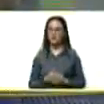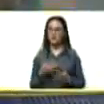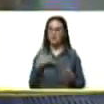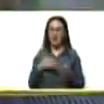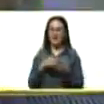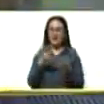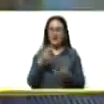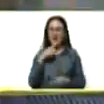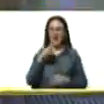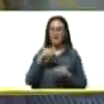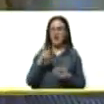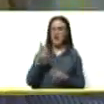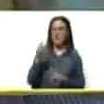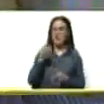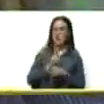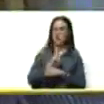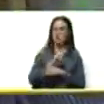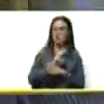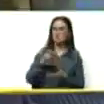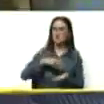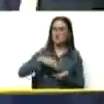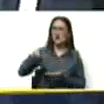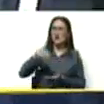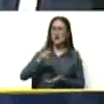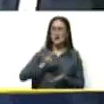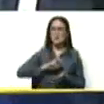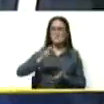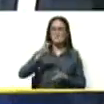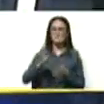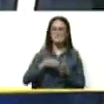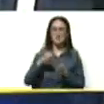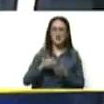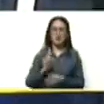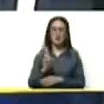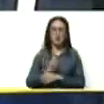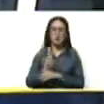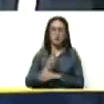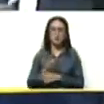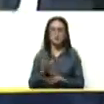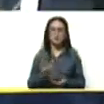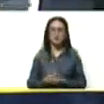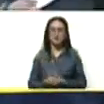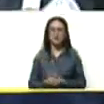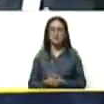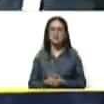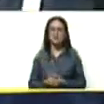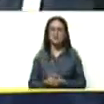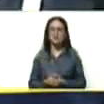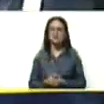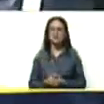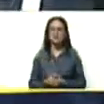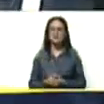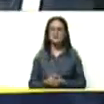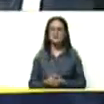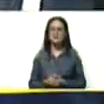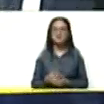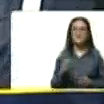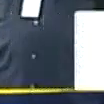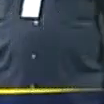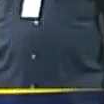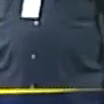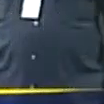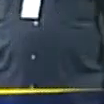hablan como si ellos alguna vez fueran caminados por estas escaleras, fueran caminados por estos andenes, estuvieron aquí montados en algún tren. Seguramente